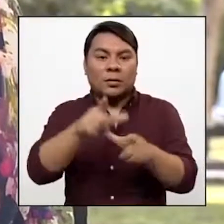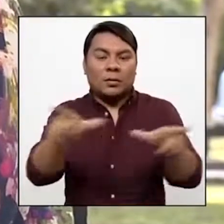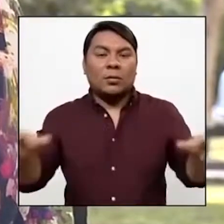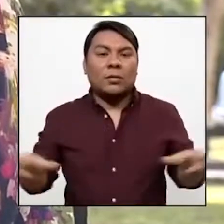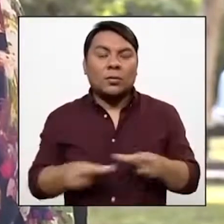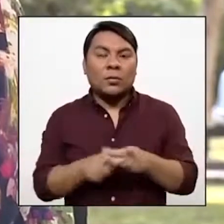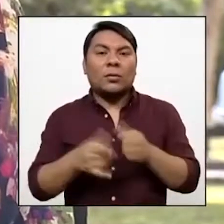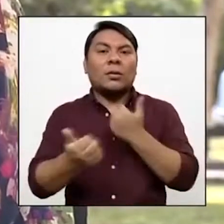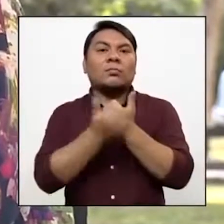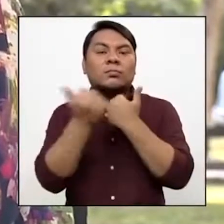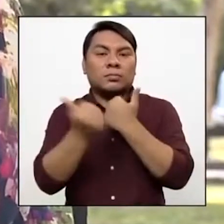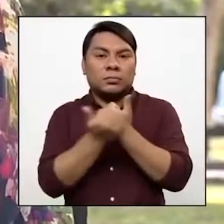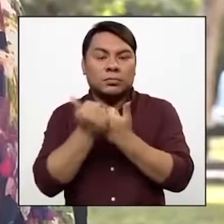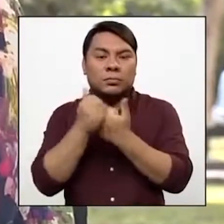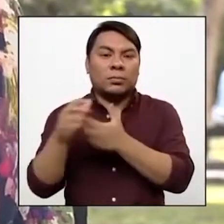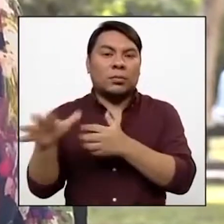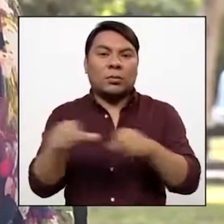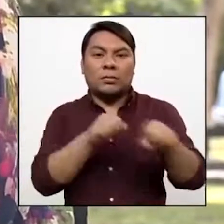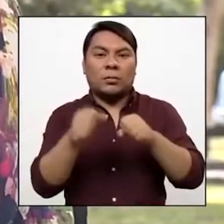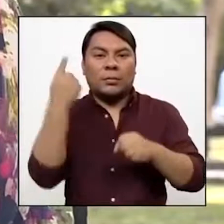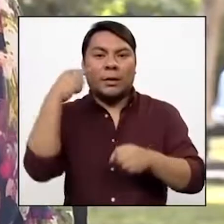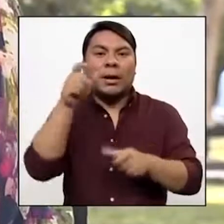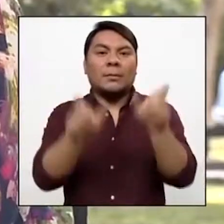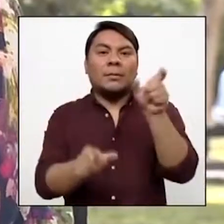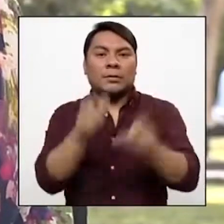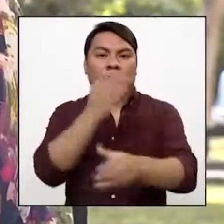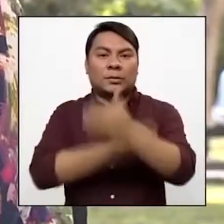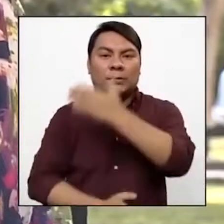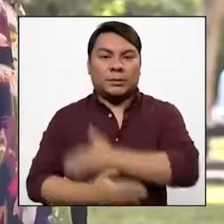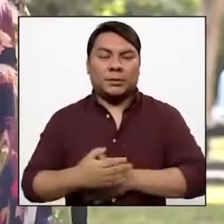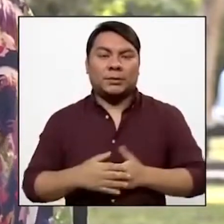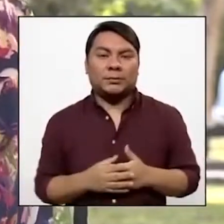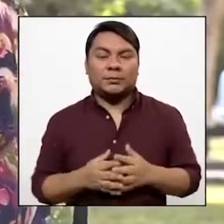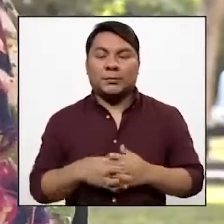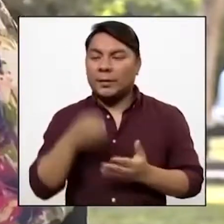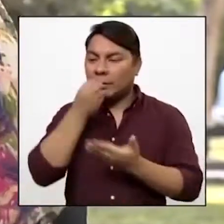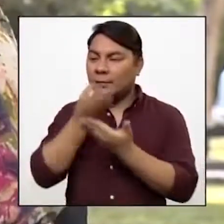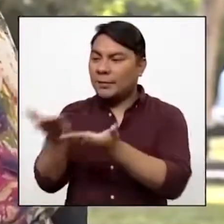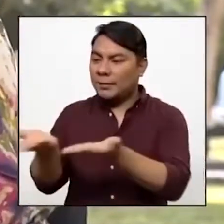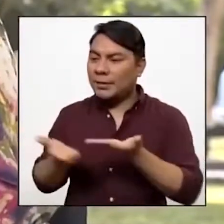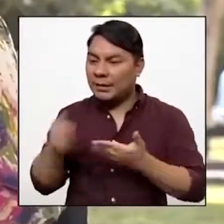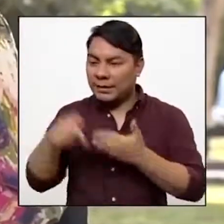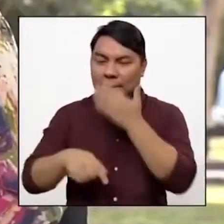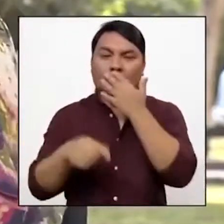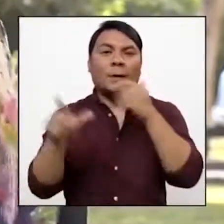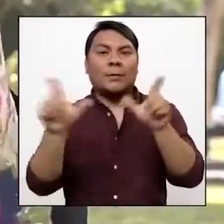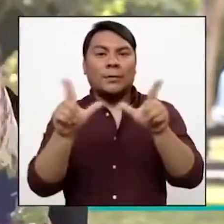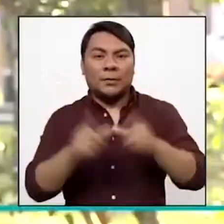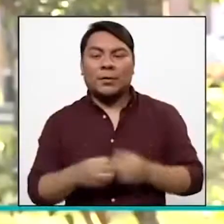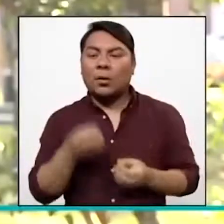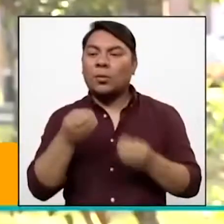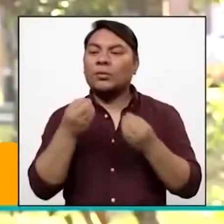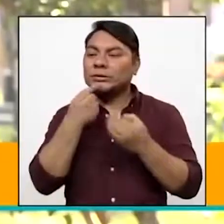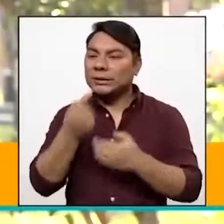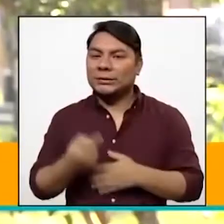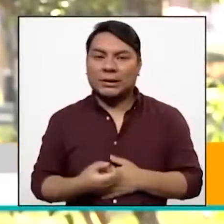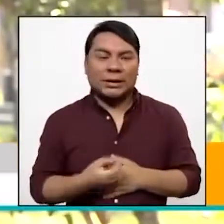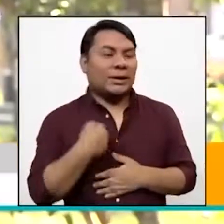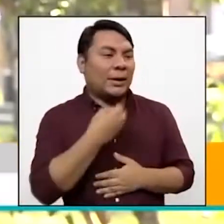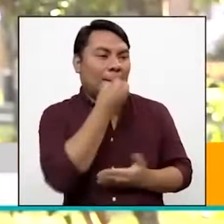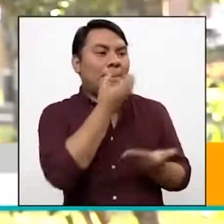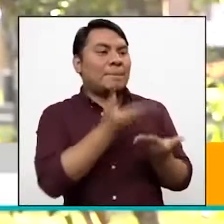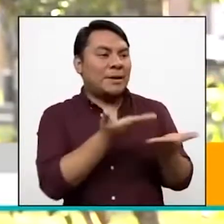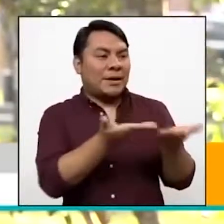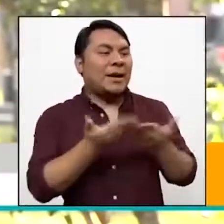situaciones de emergencia y desastre para las personas con discapacidad. Bienvenida aquí al programa. ¿Cómo está, Pilar? Bien,